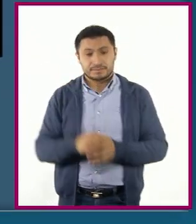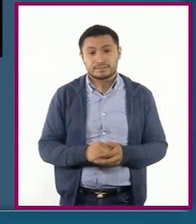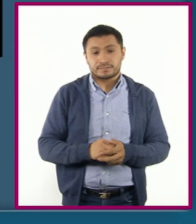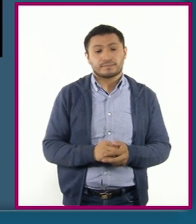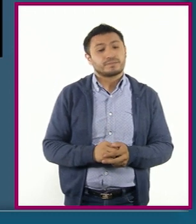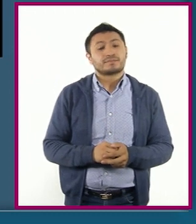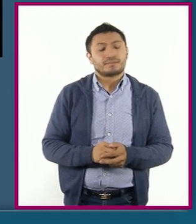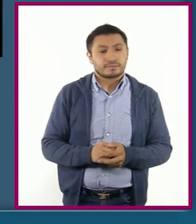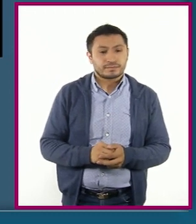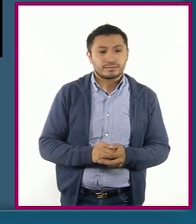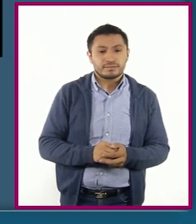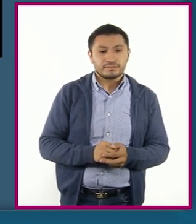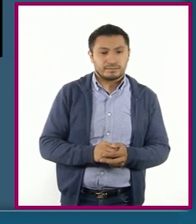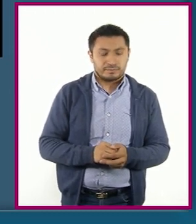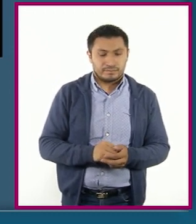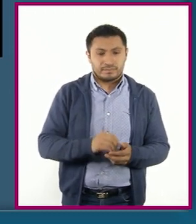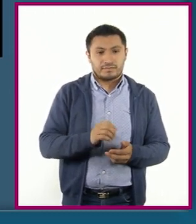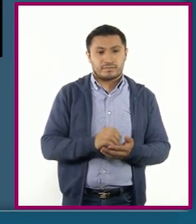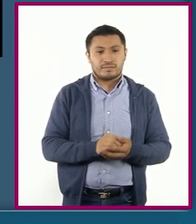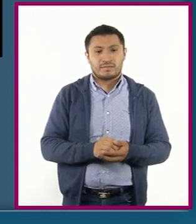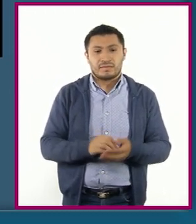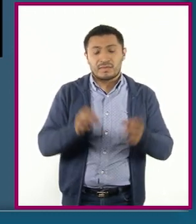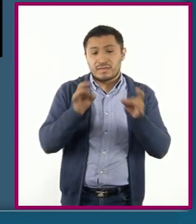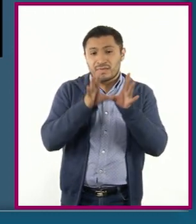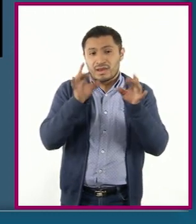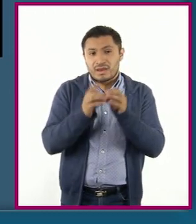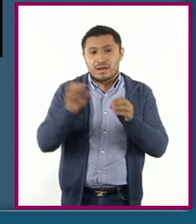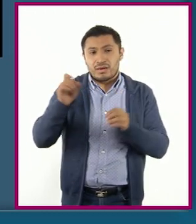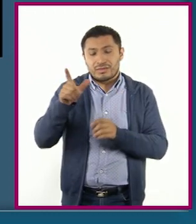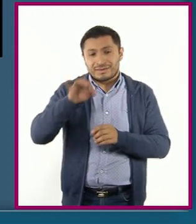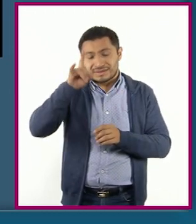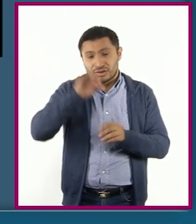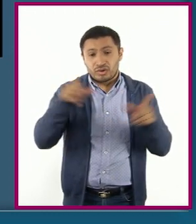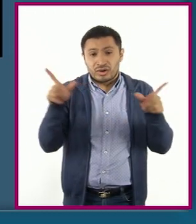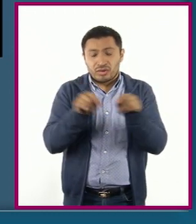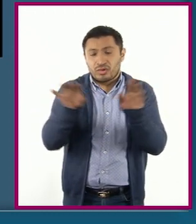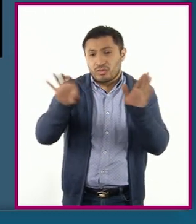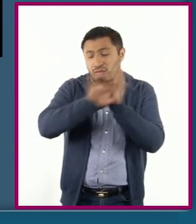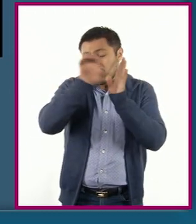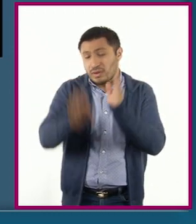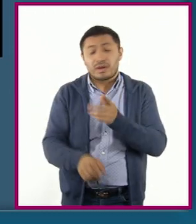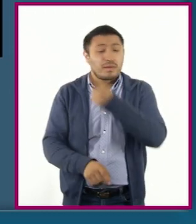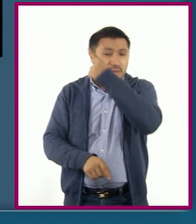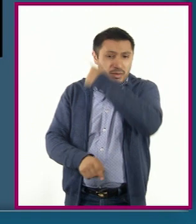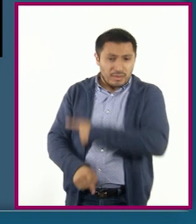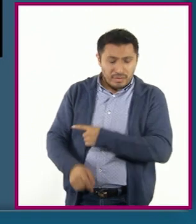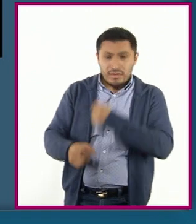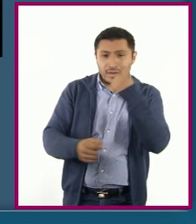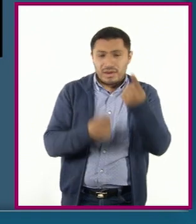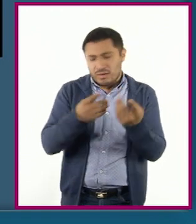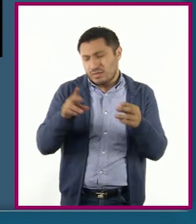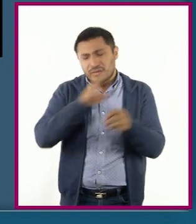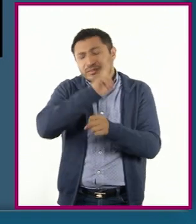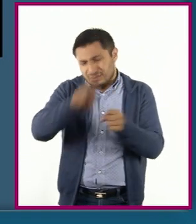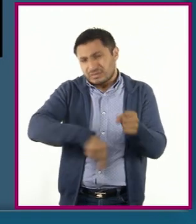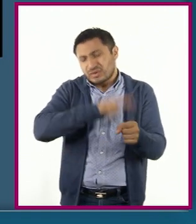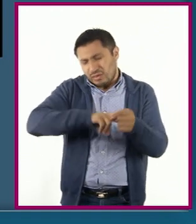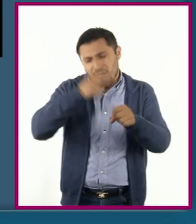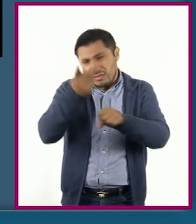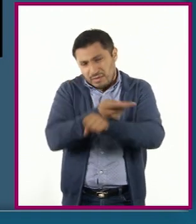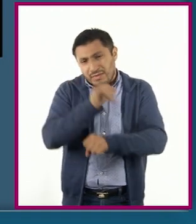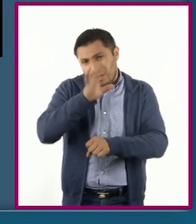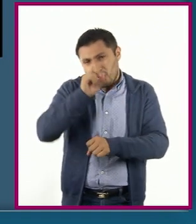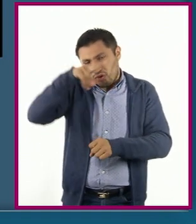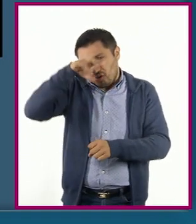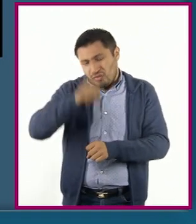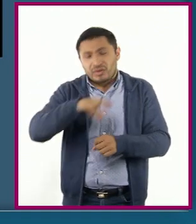su símbolo es H mayúscula, F minúscula. El nitrógeno comienza con N mayúscula, siendo este